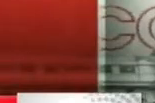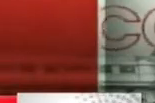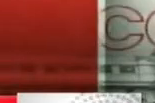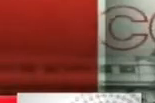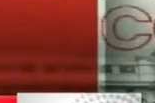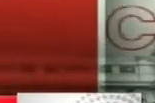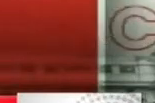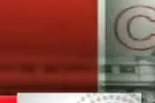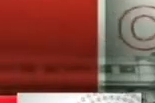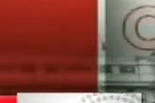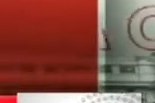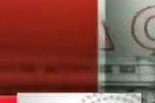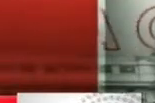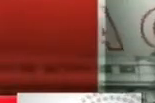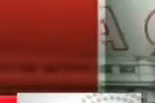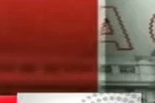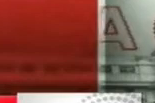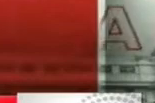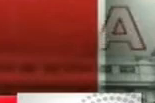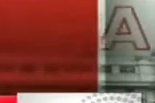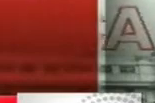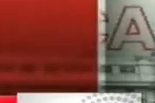7.141 millones, lo que implica un incremento del